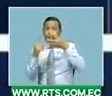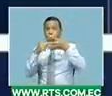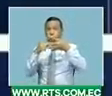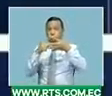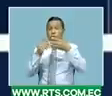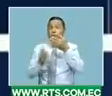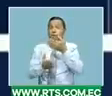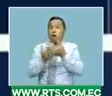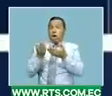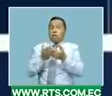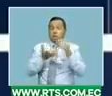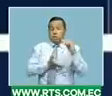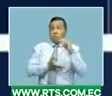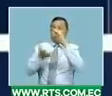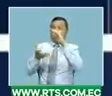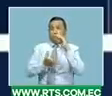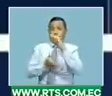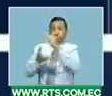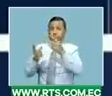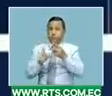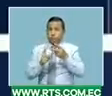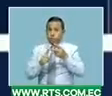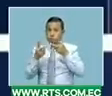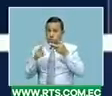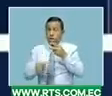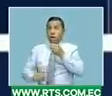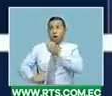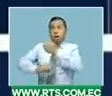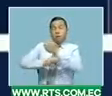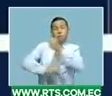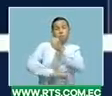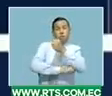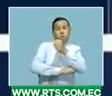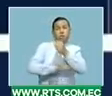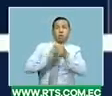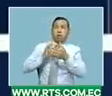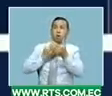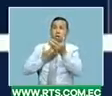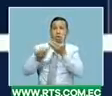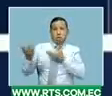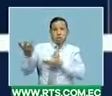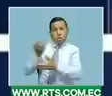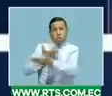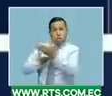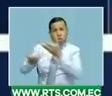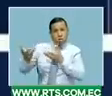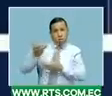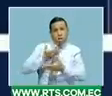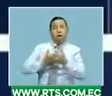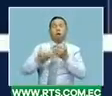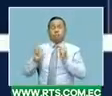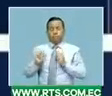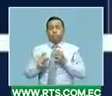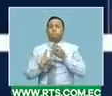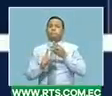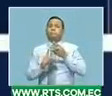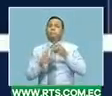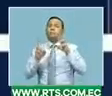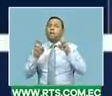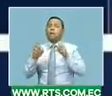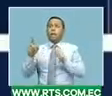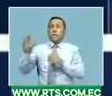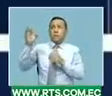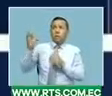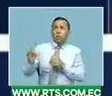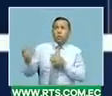internacional, los beneficios para las MIPYMES, fortalecimiento de las regulaciones relacionadas al comercio e inversiones, así también como las garantías para